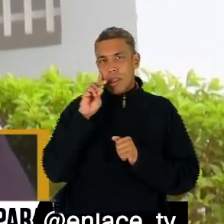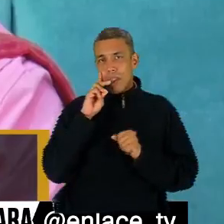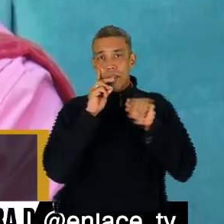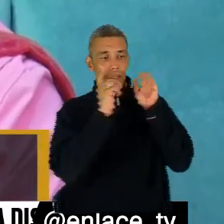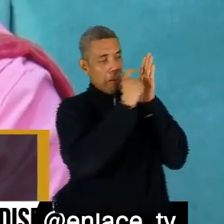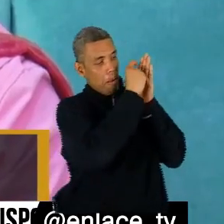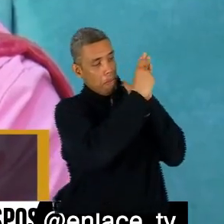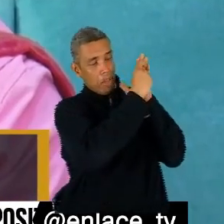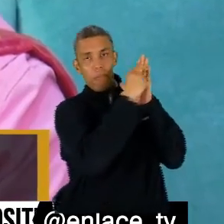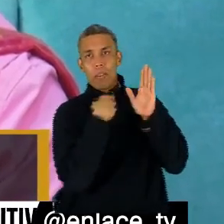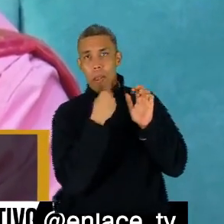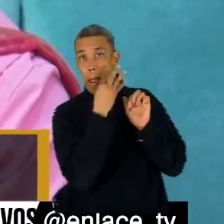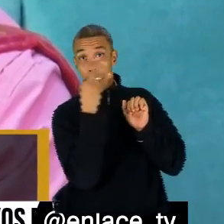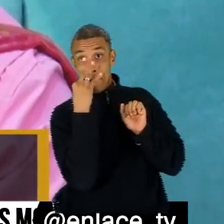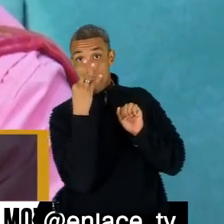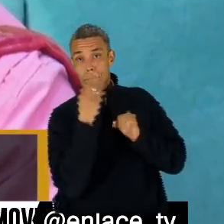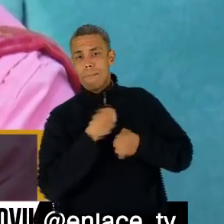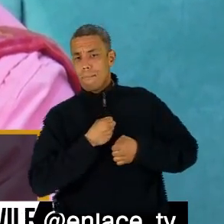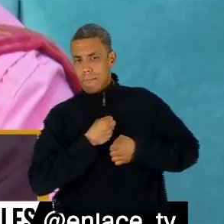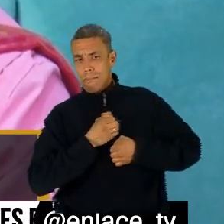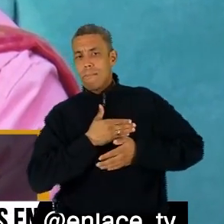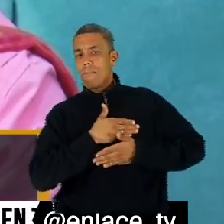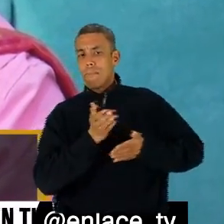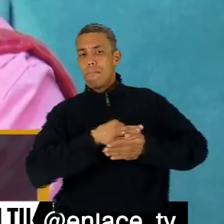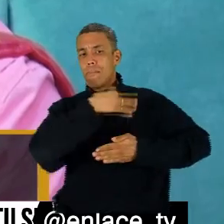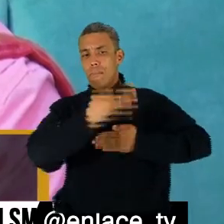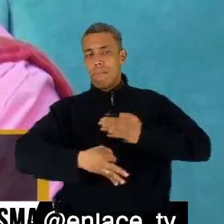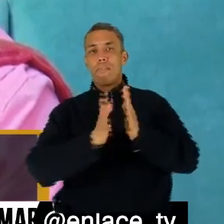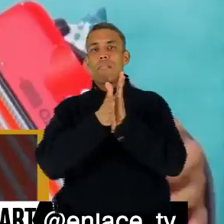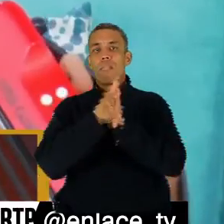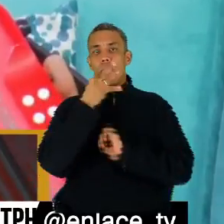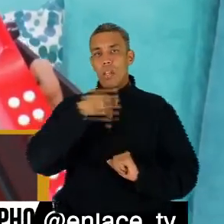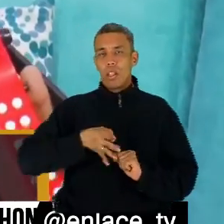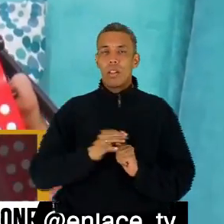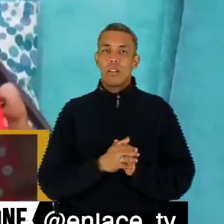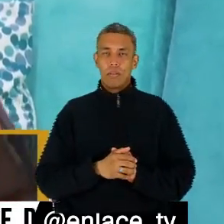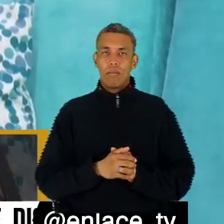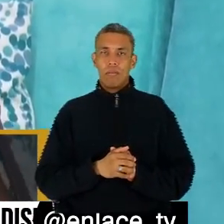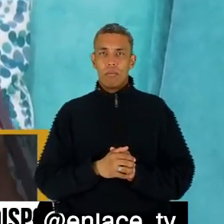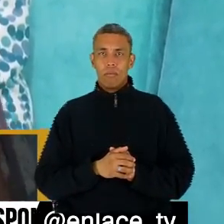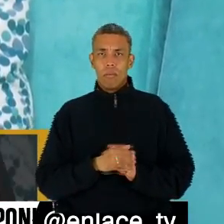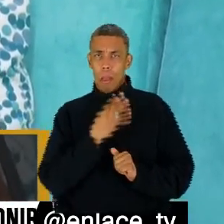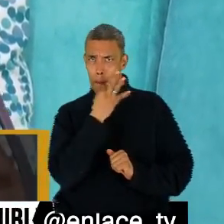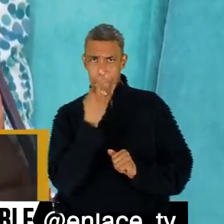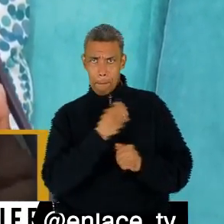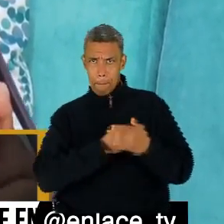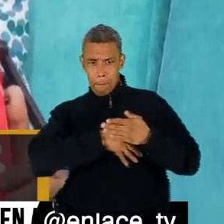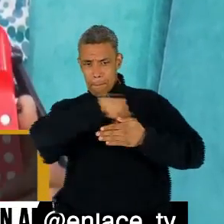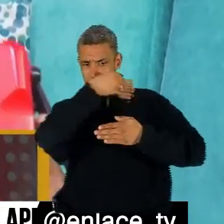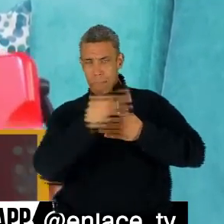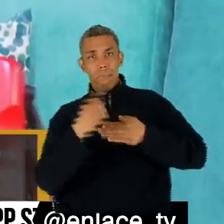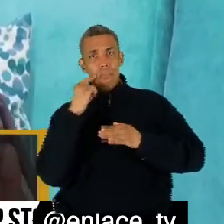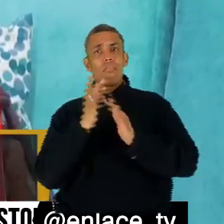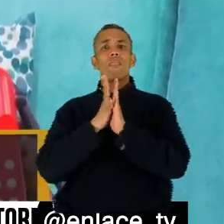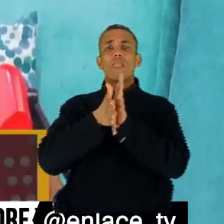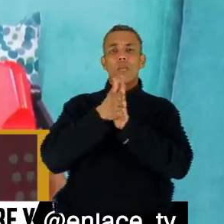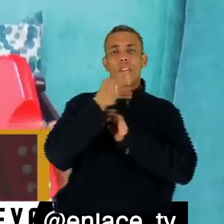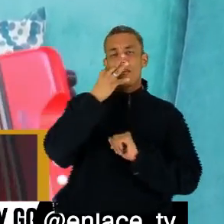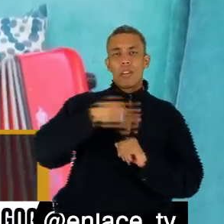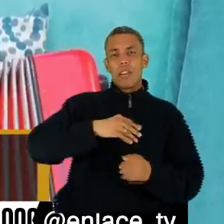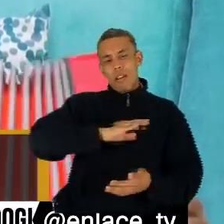secretos. Una variedad de compositores como Tico Mercado, quien escribió la canción No es un secreto, como se titula el CD, forma parte de la nómina de